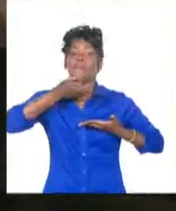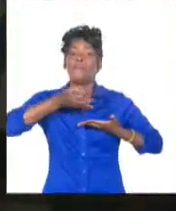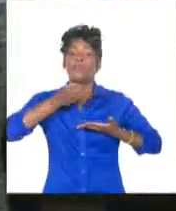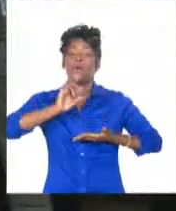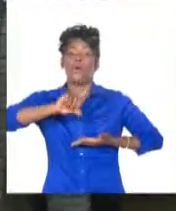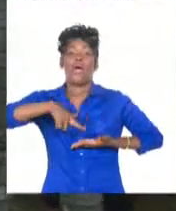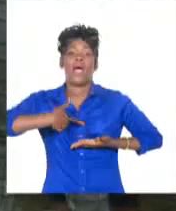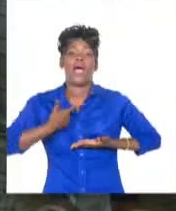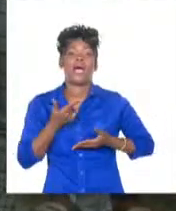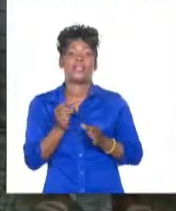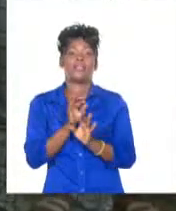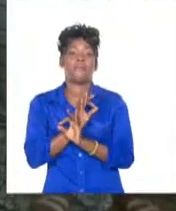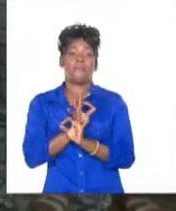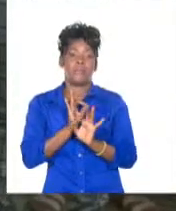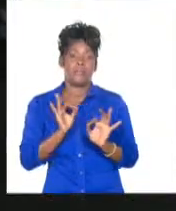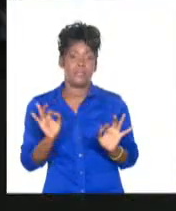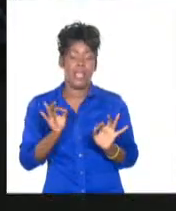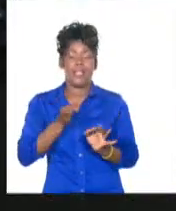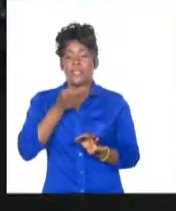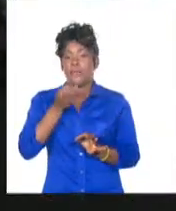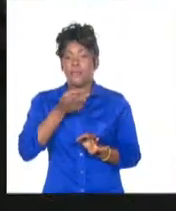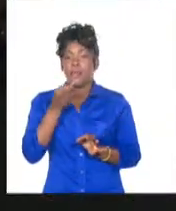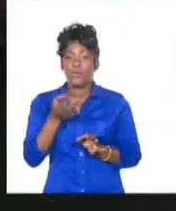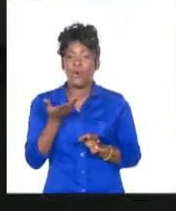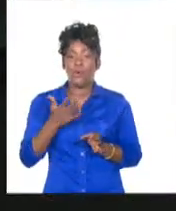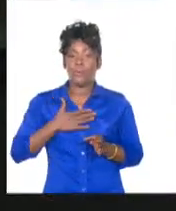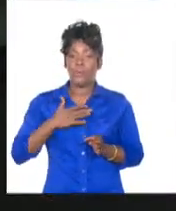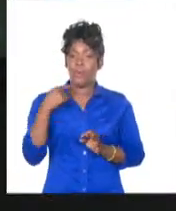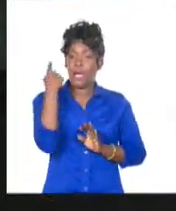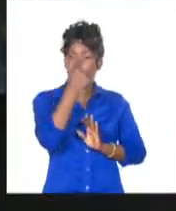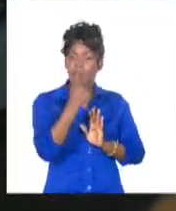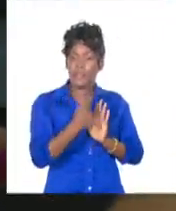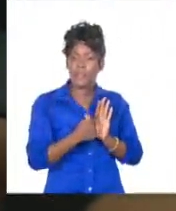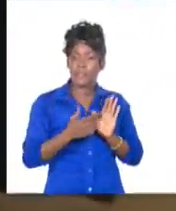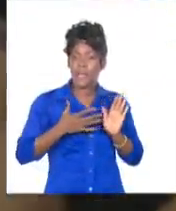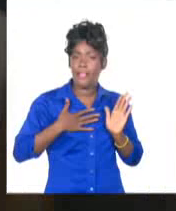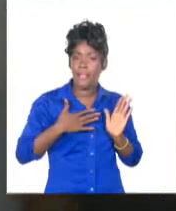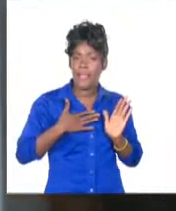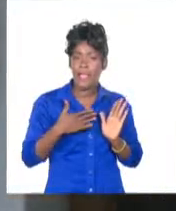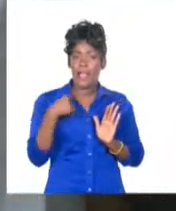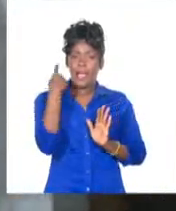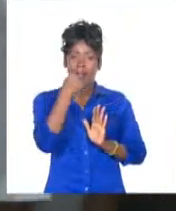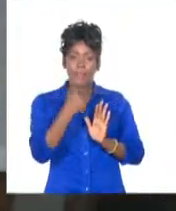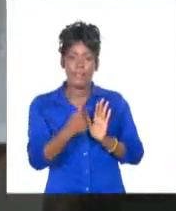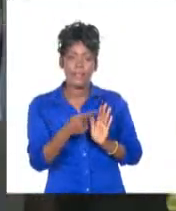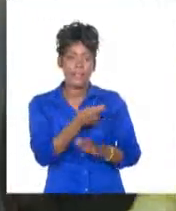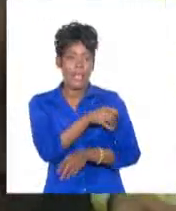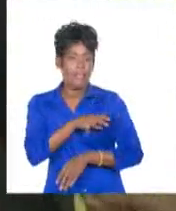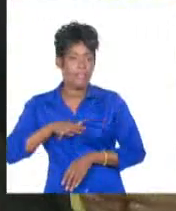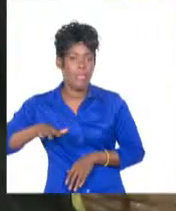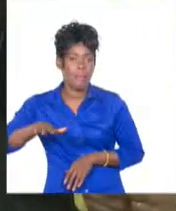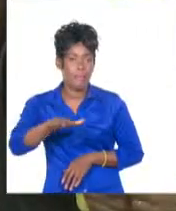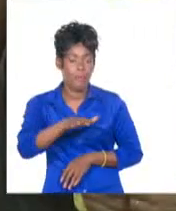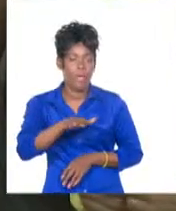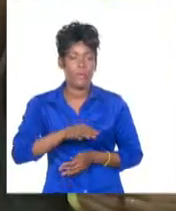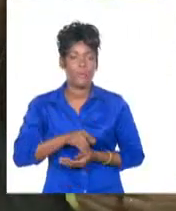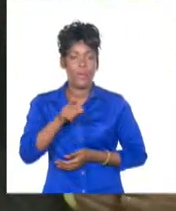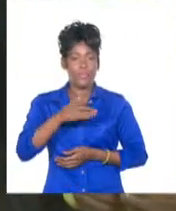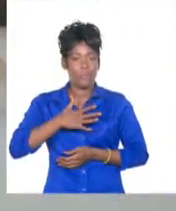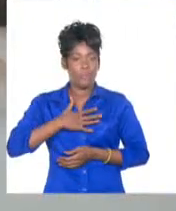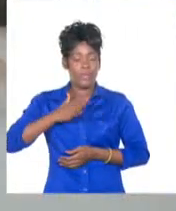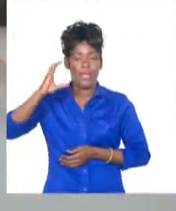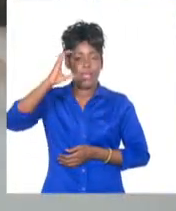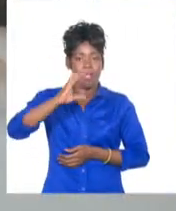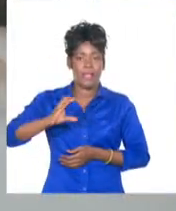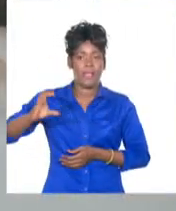la sensibilidad, el carácter histórico, el espíritu de un pueblo y una época. En Camagüey, Aimé